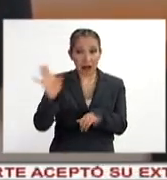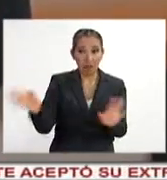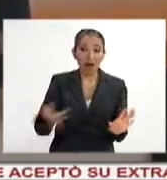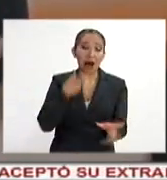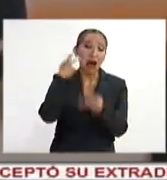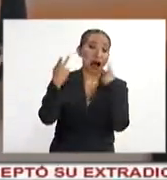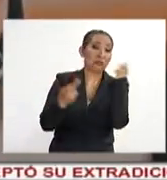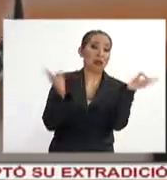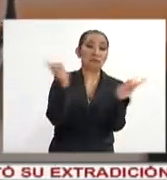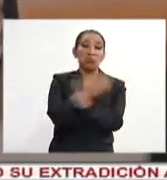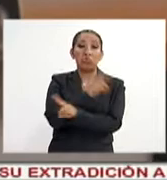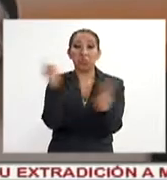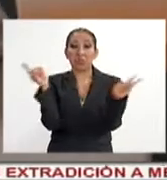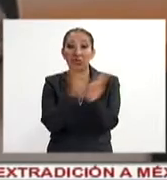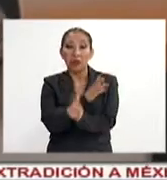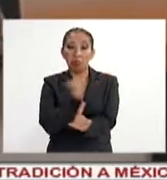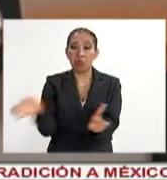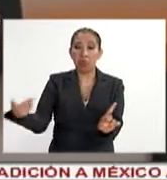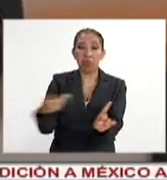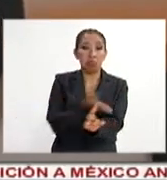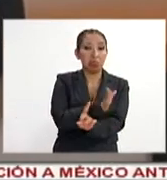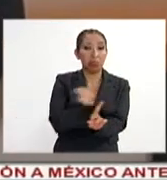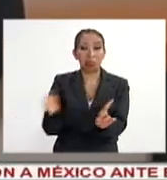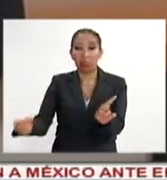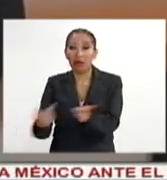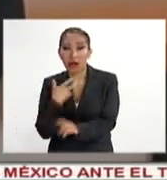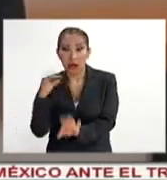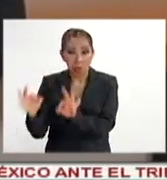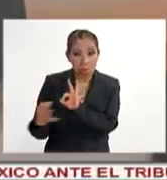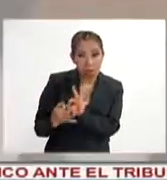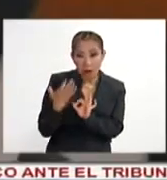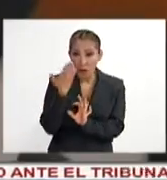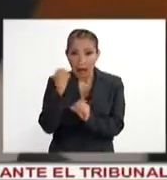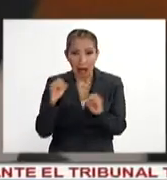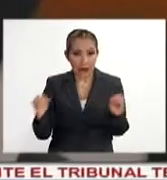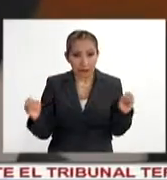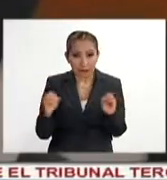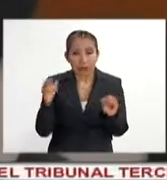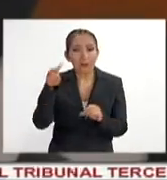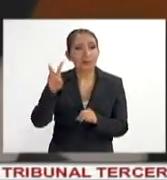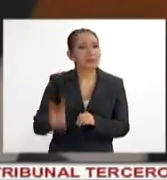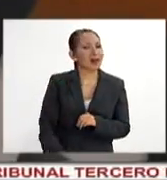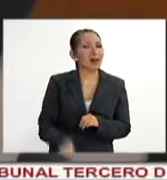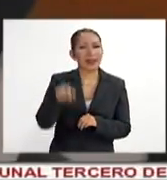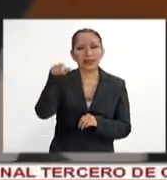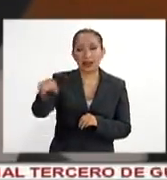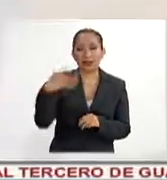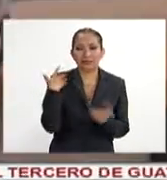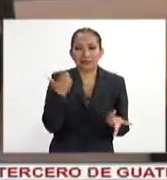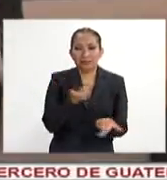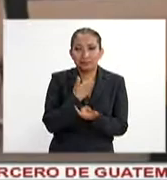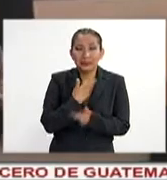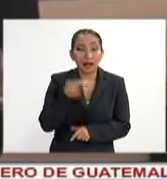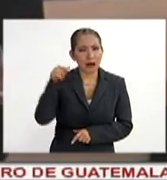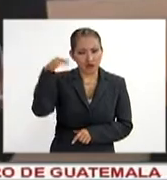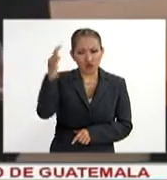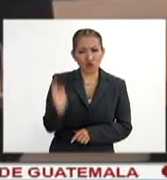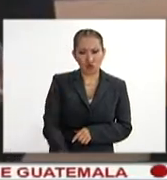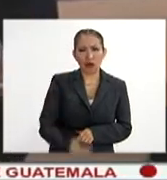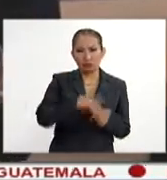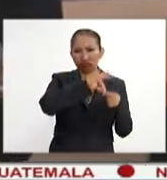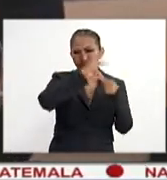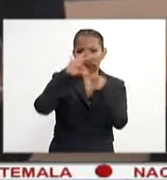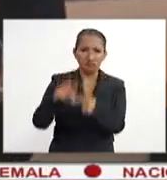ligeras, vagas e imprecisas, verdaderamente son irrisorias. Acepto